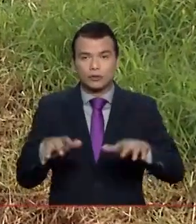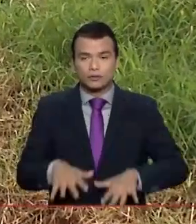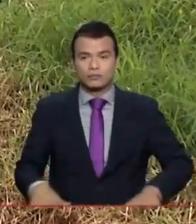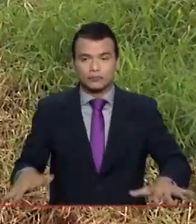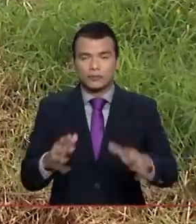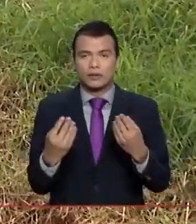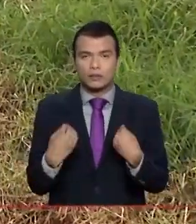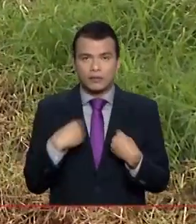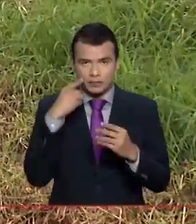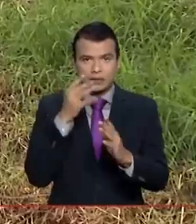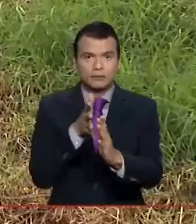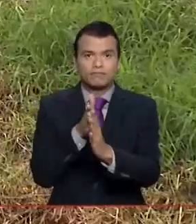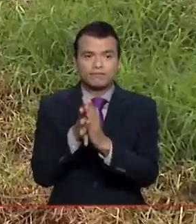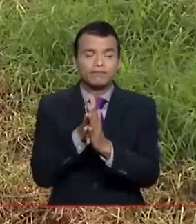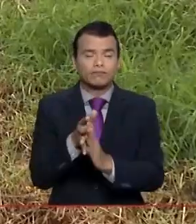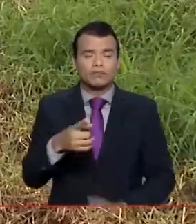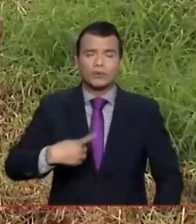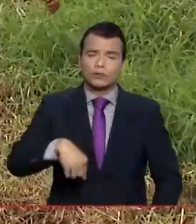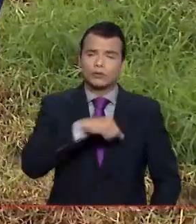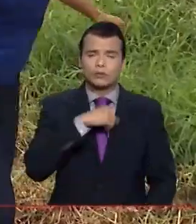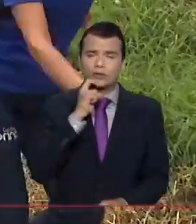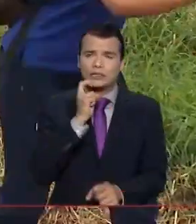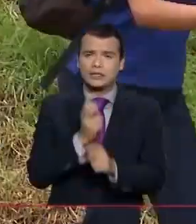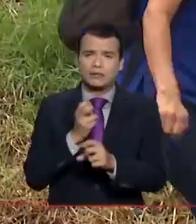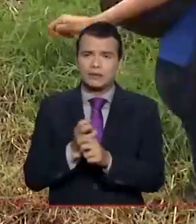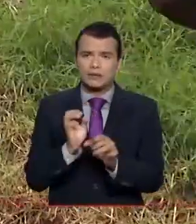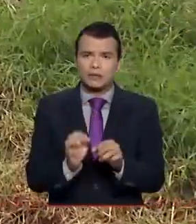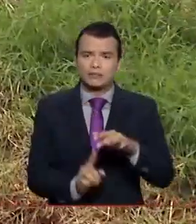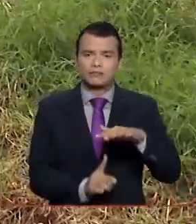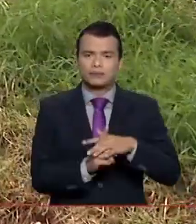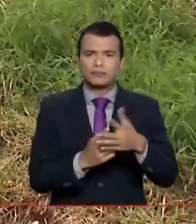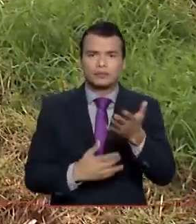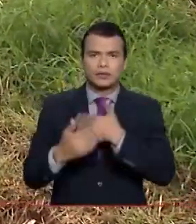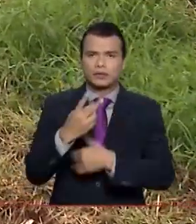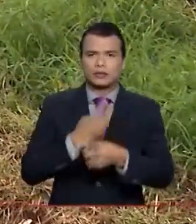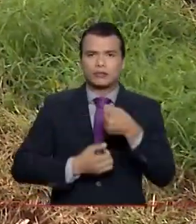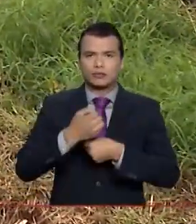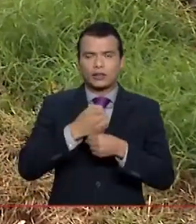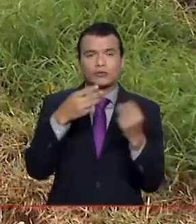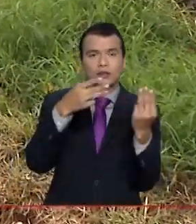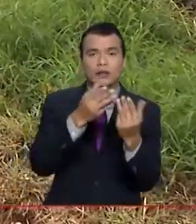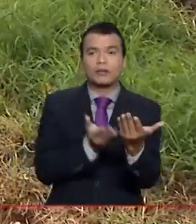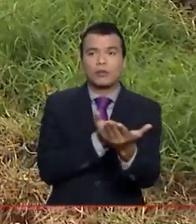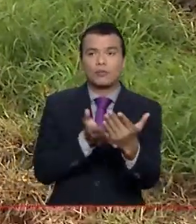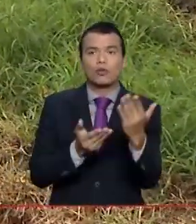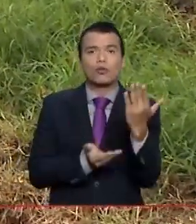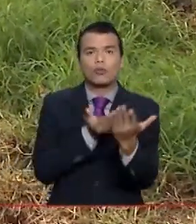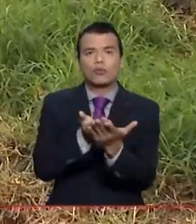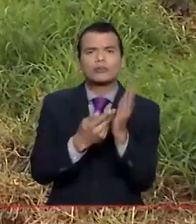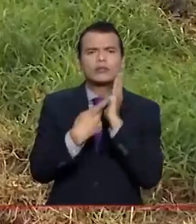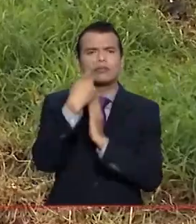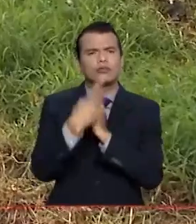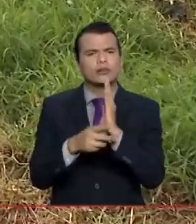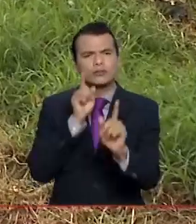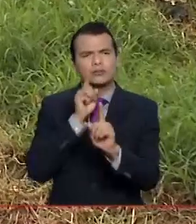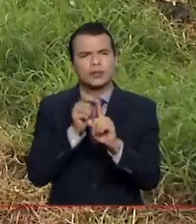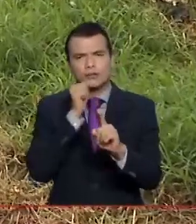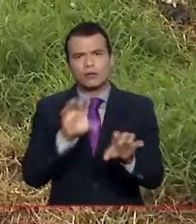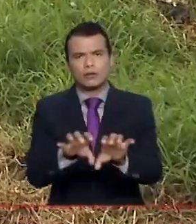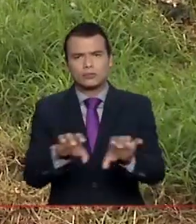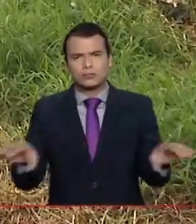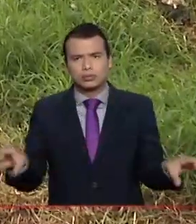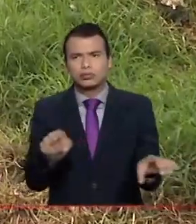un verdadero drama. Desde hace 2 años, las empresas municipales de Cali plantearon un proyecto para normalizar el acueducto